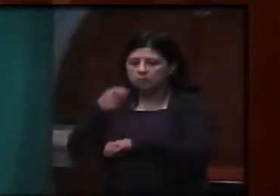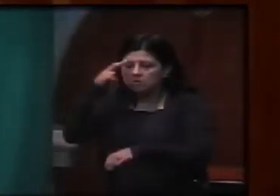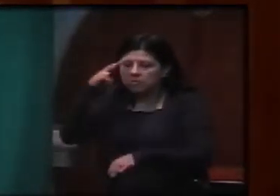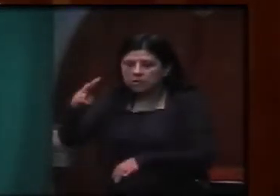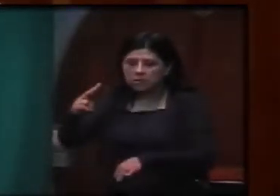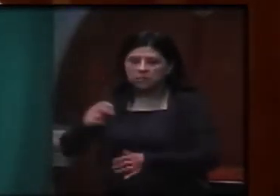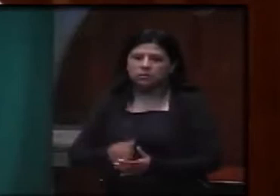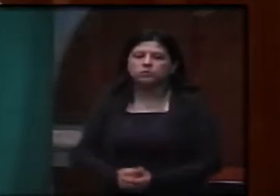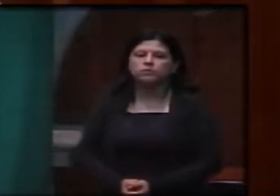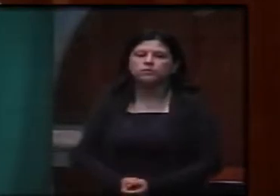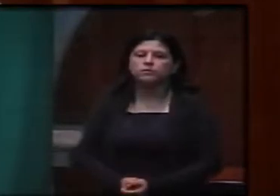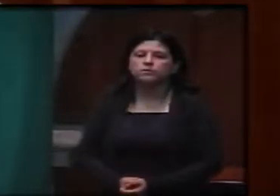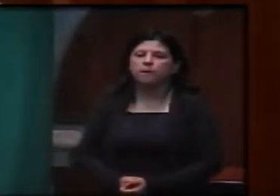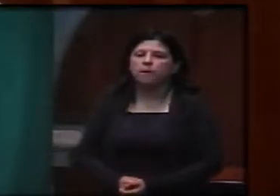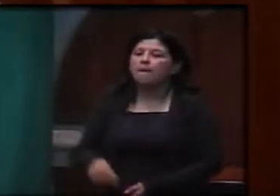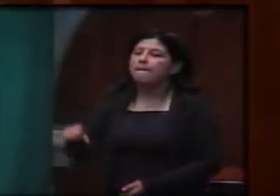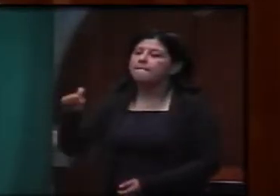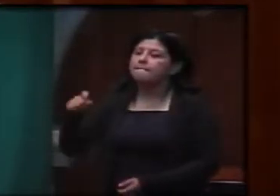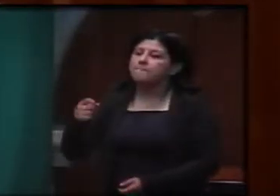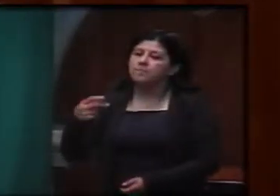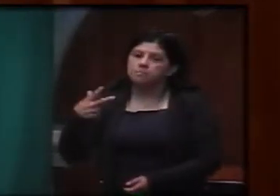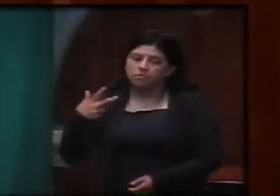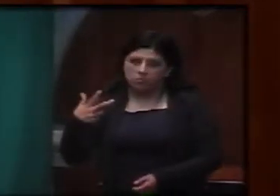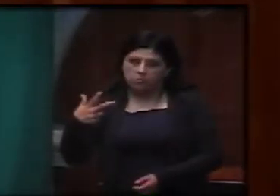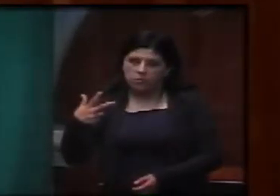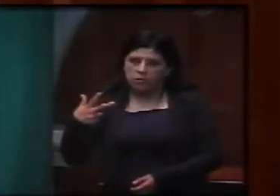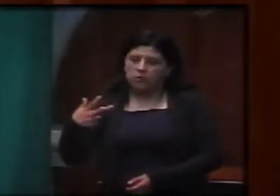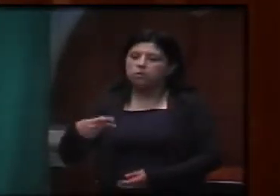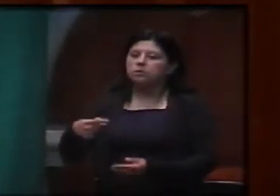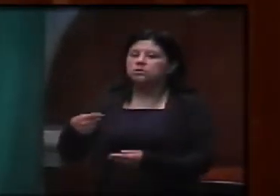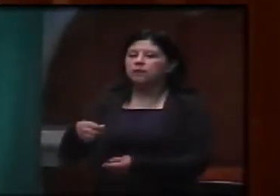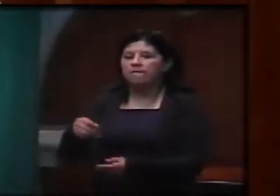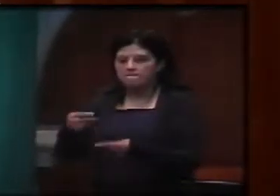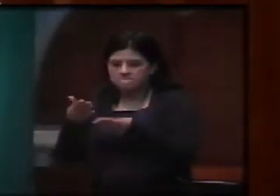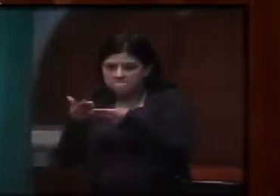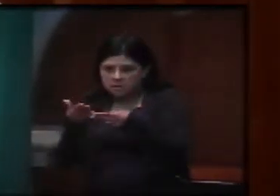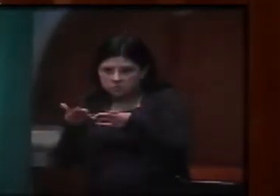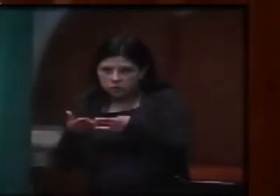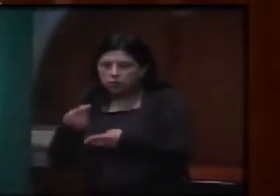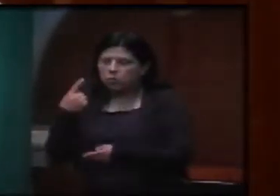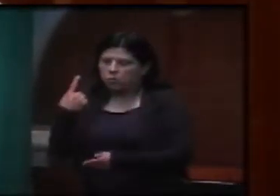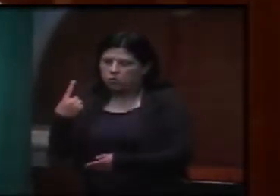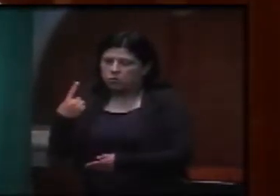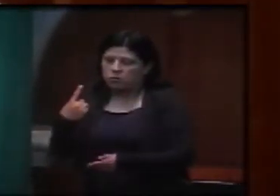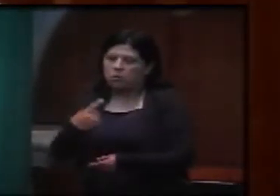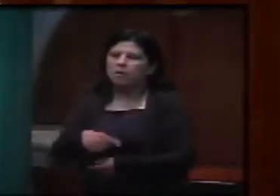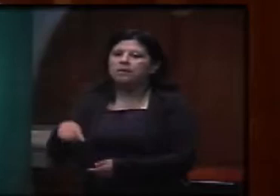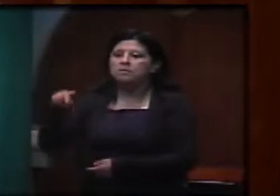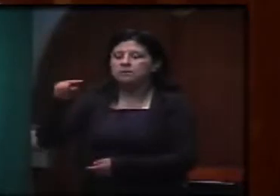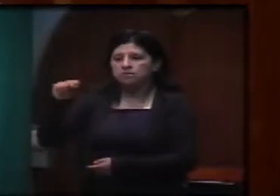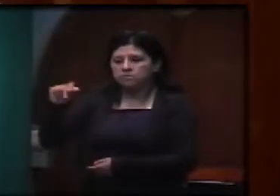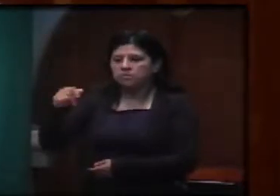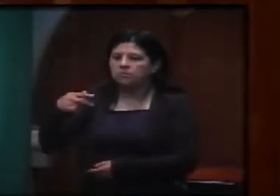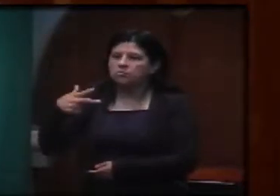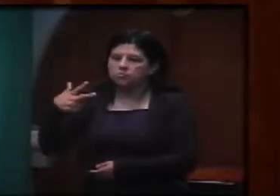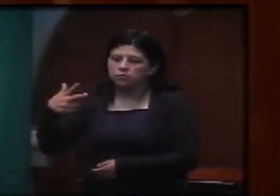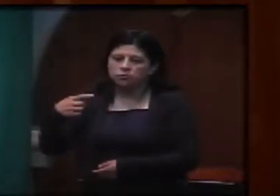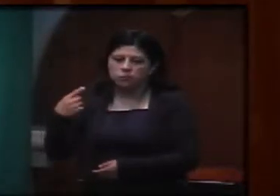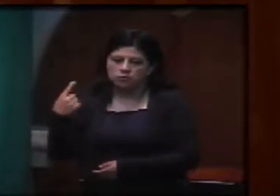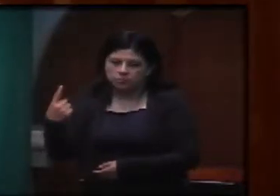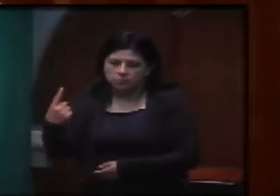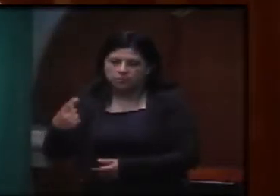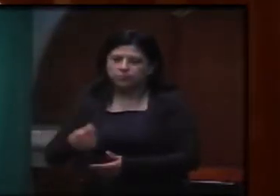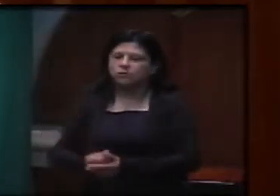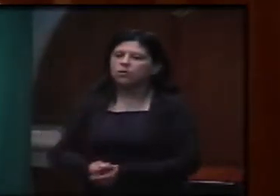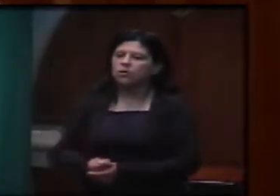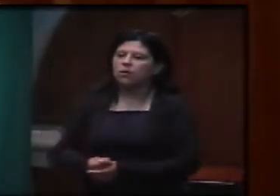México, 28, fracción 1, 38 y 79 de la Ley Orgánica del Poder Legislativo